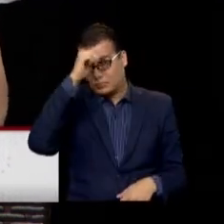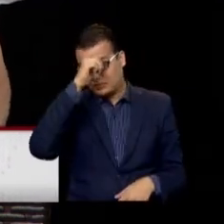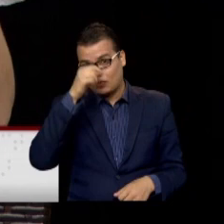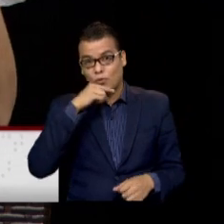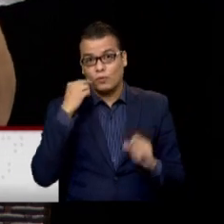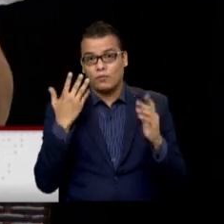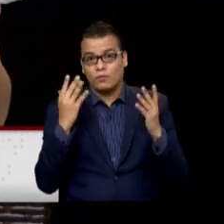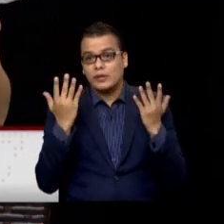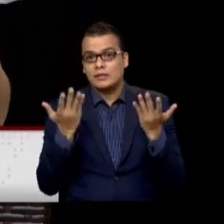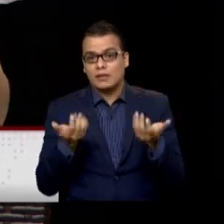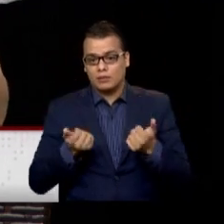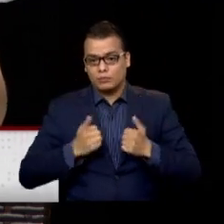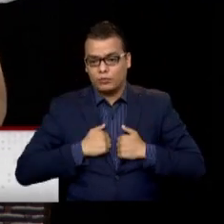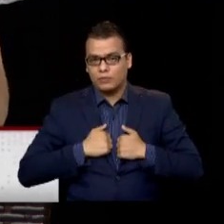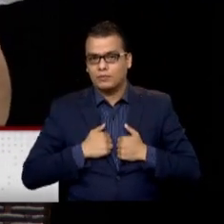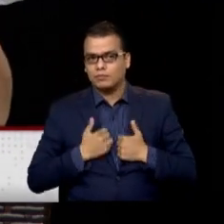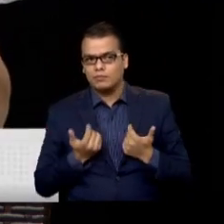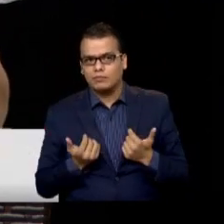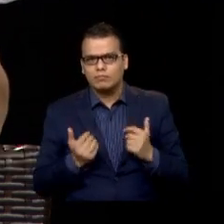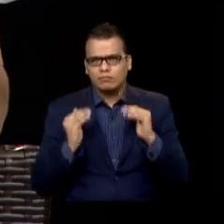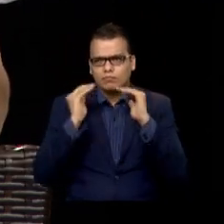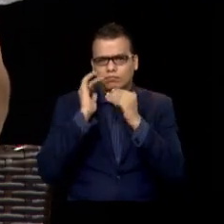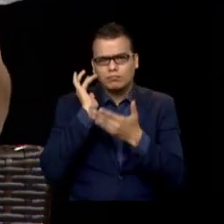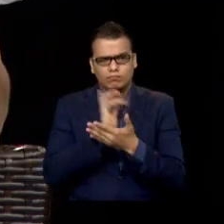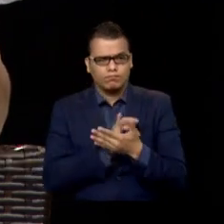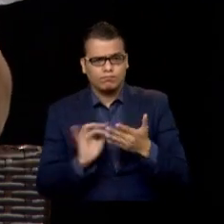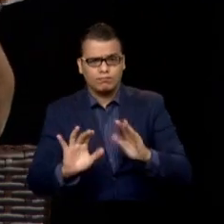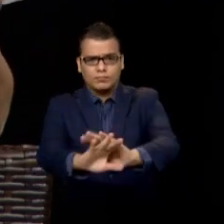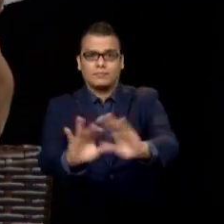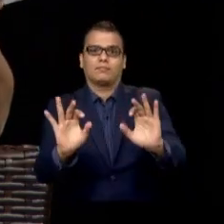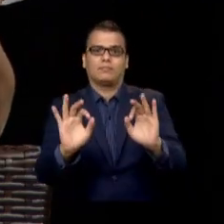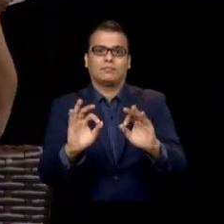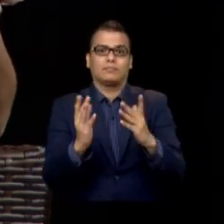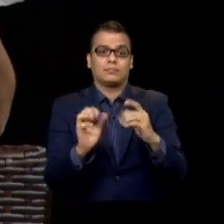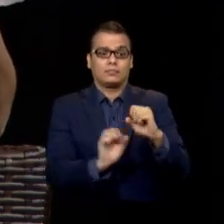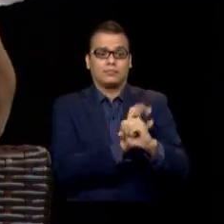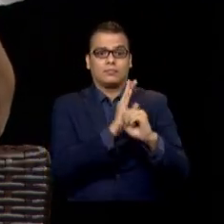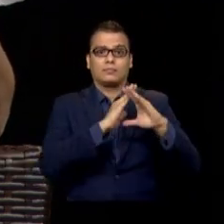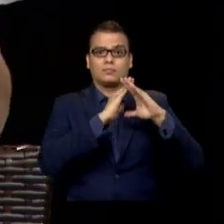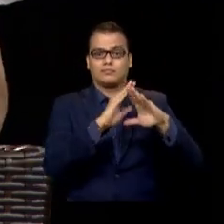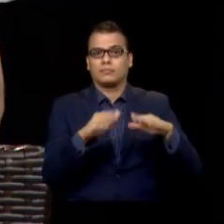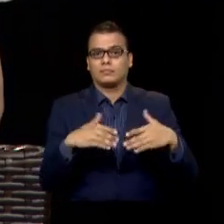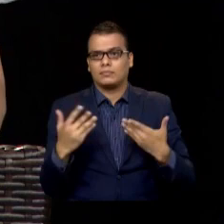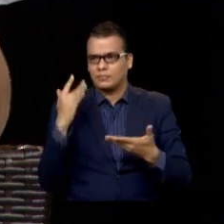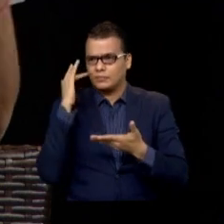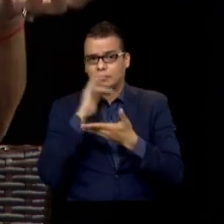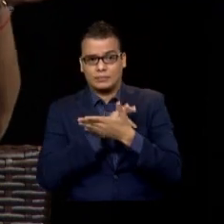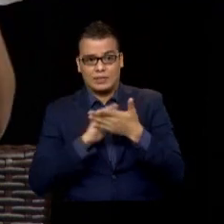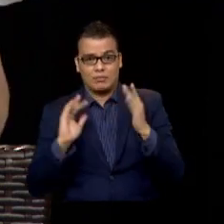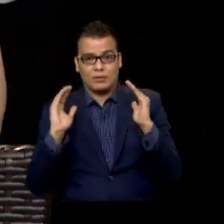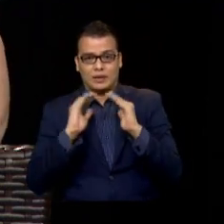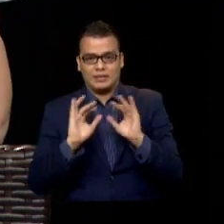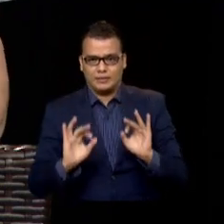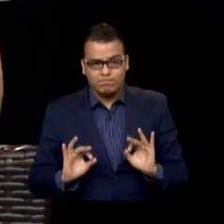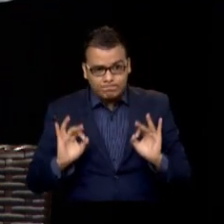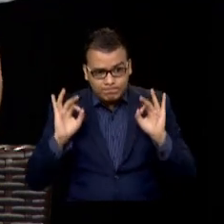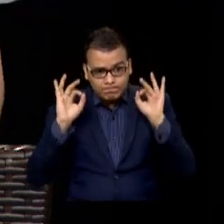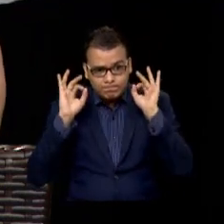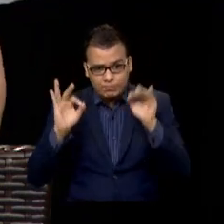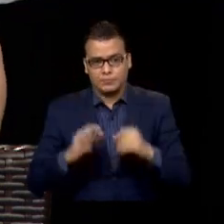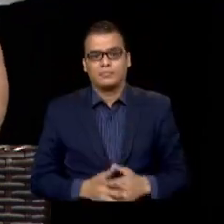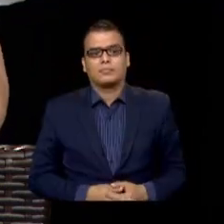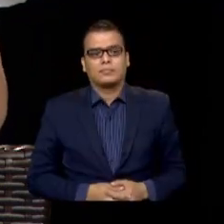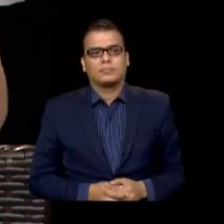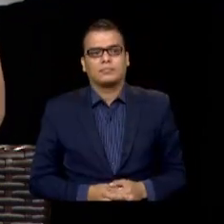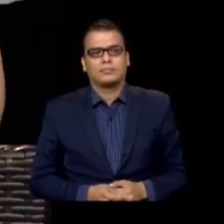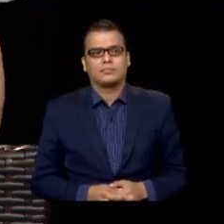en casa, para hacer una limpieza. Recordemos que una de las maneras de prevenir el contagio del virus es hacer una limpieza de nuestros